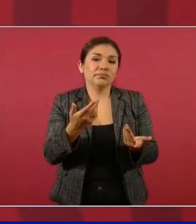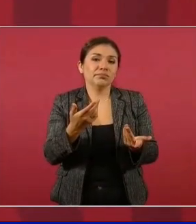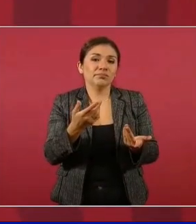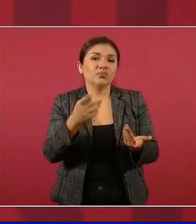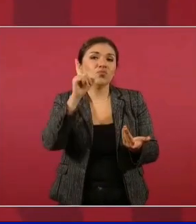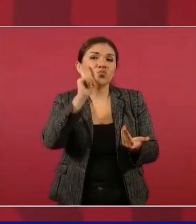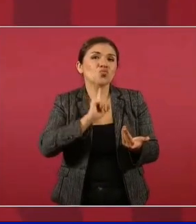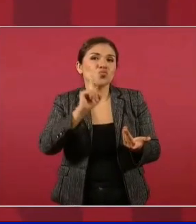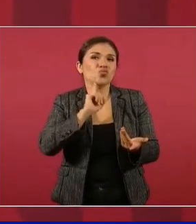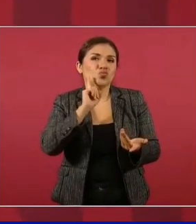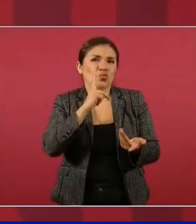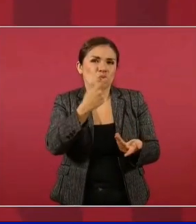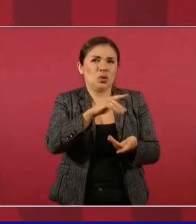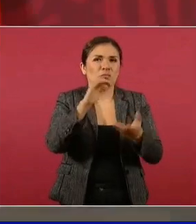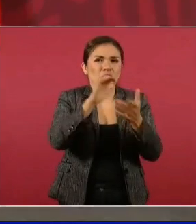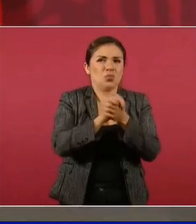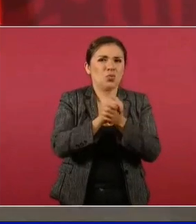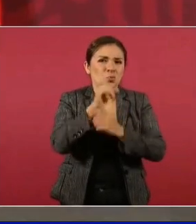servidor público